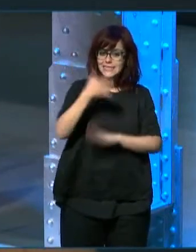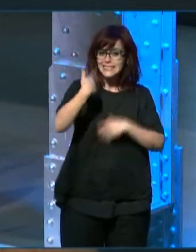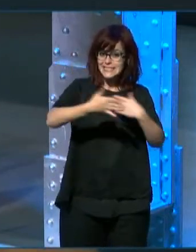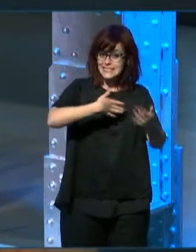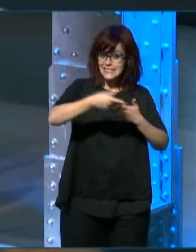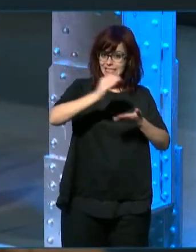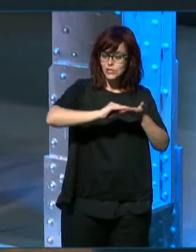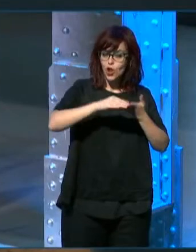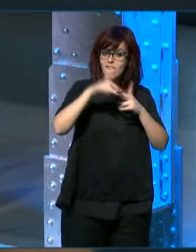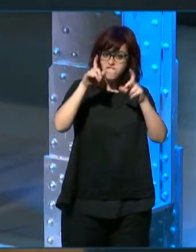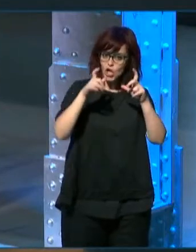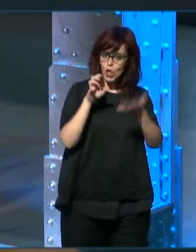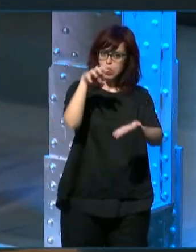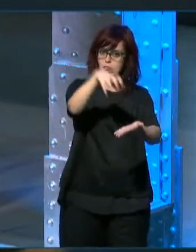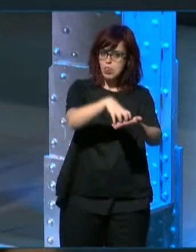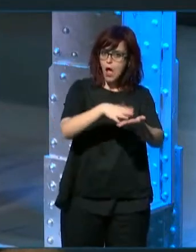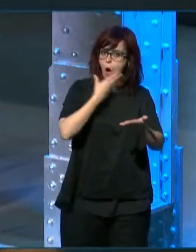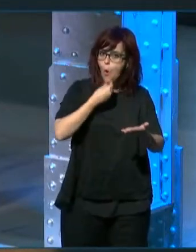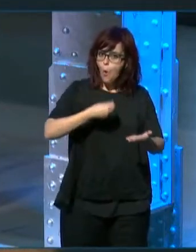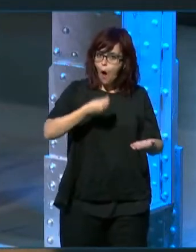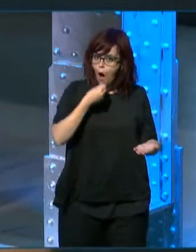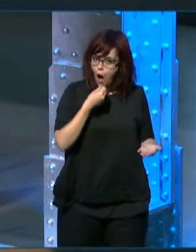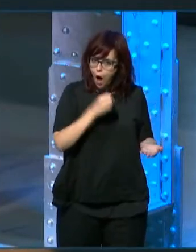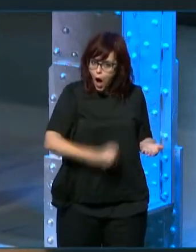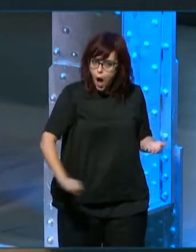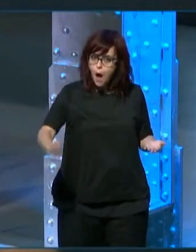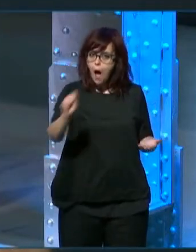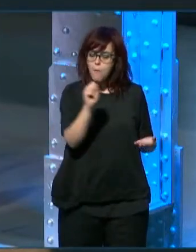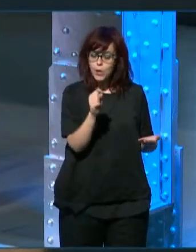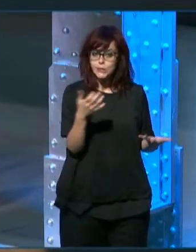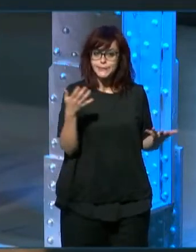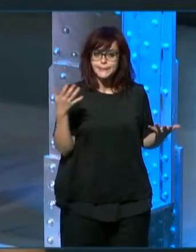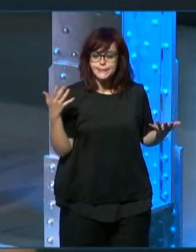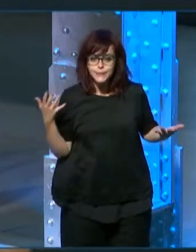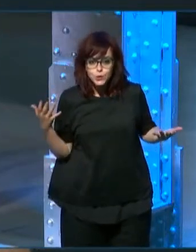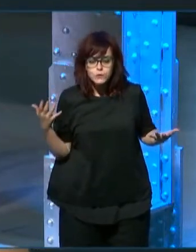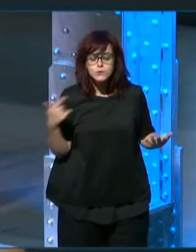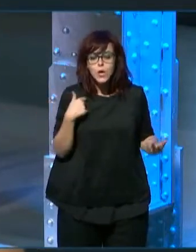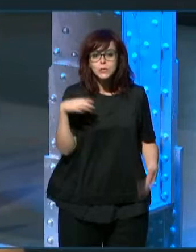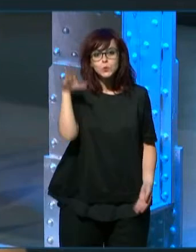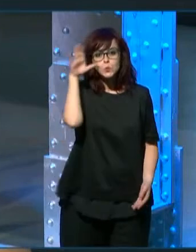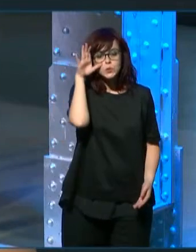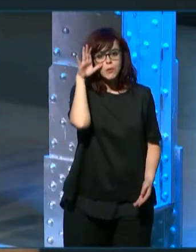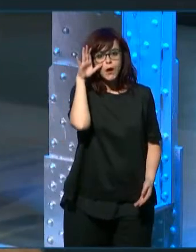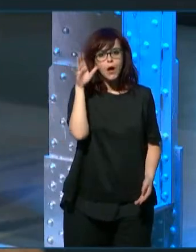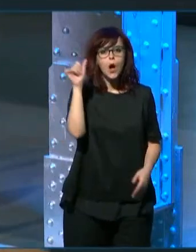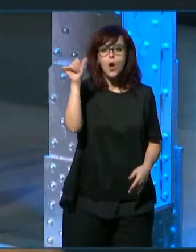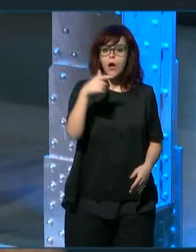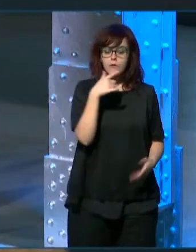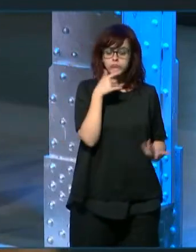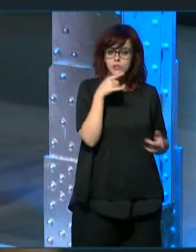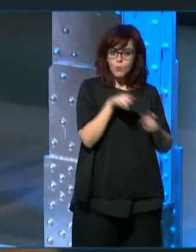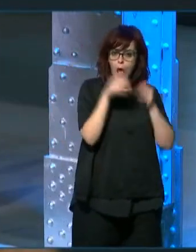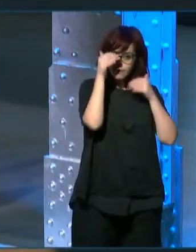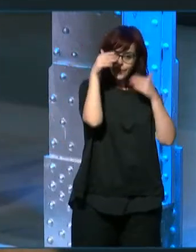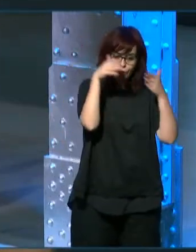veía la foto y eran todos guapos. Y había y yo les escuchaba porque eran guapos. Es decir, esto